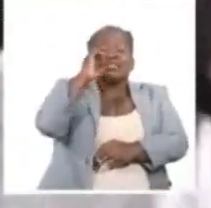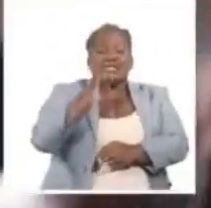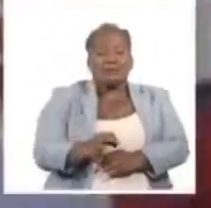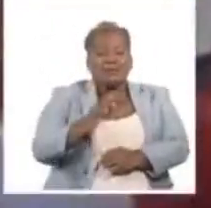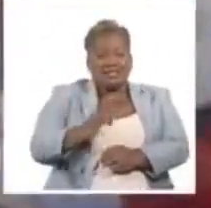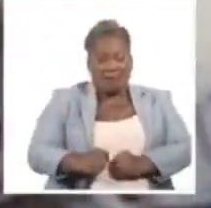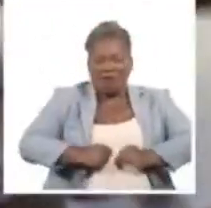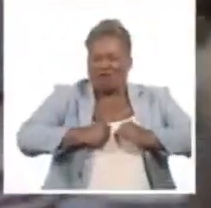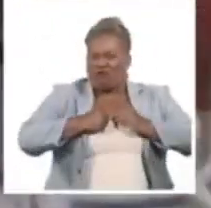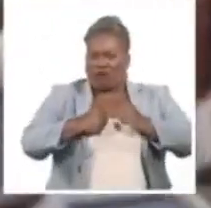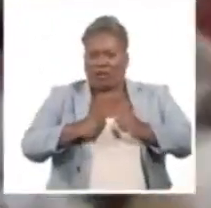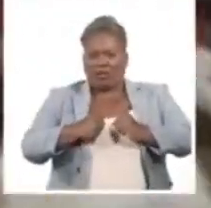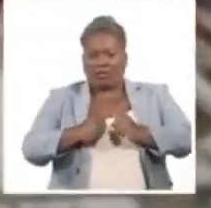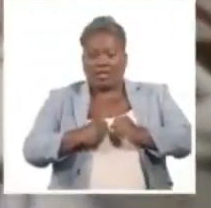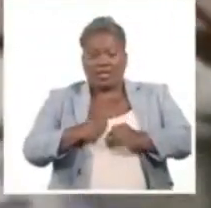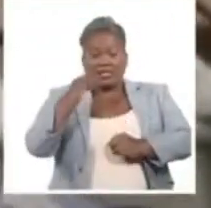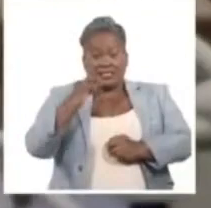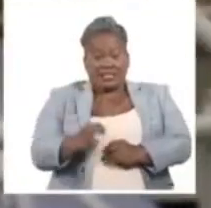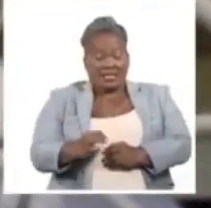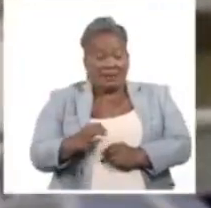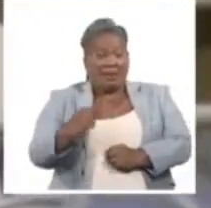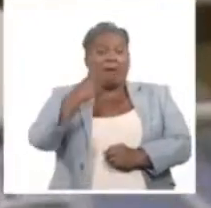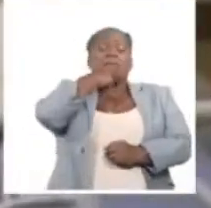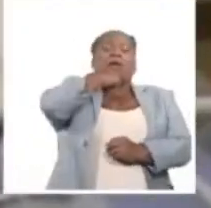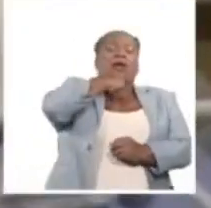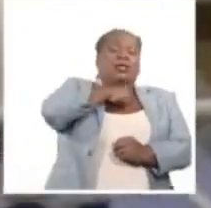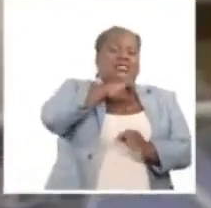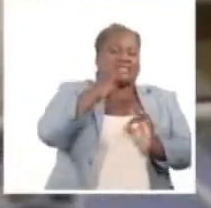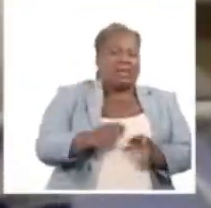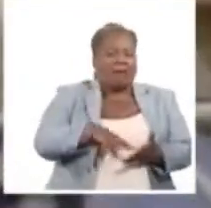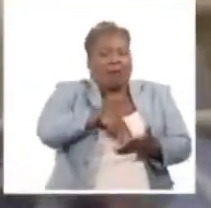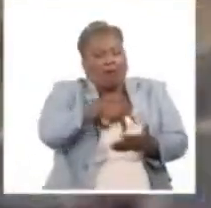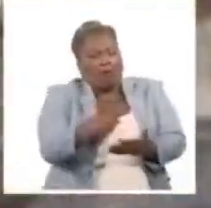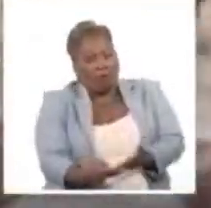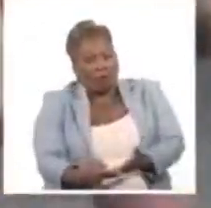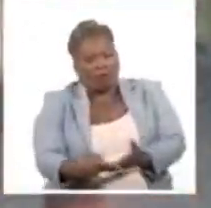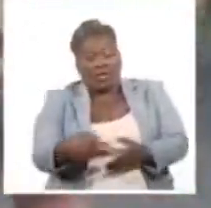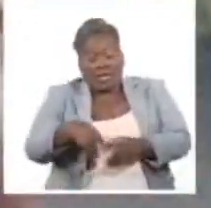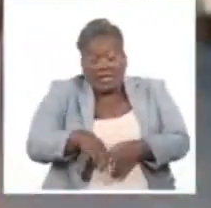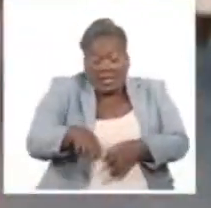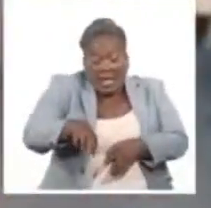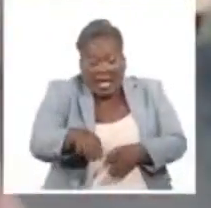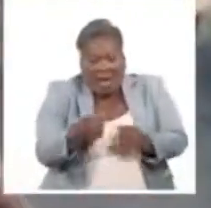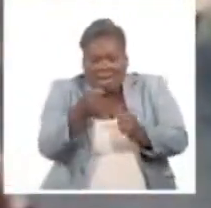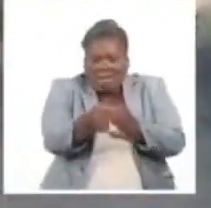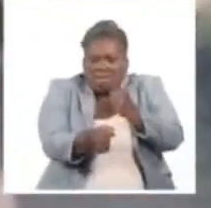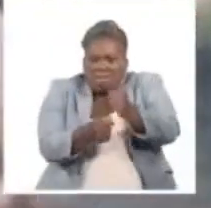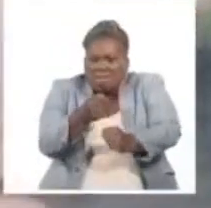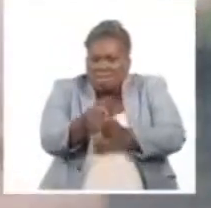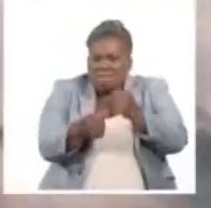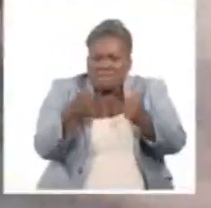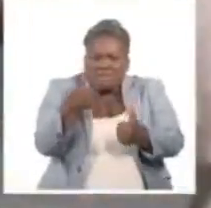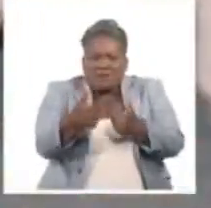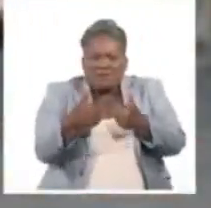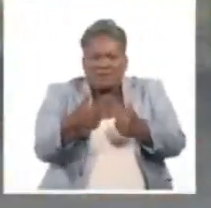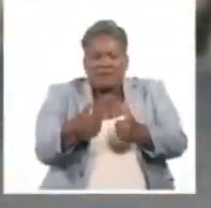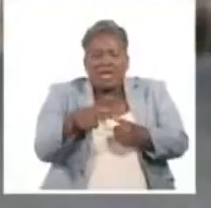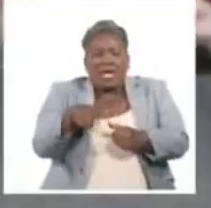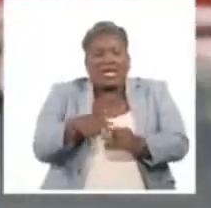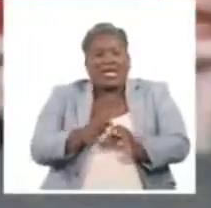preciso y fuerte, ganchos demoledores y buenos desplazamientos de pies y manos, Teófilo danzaba en el ring con